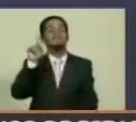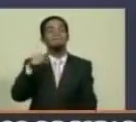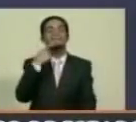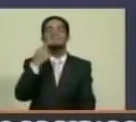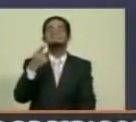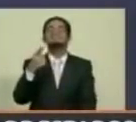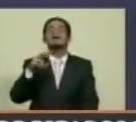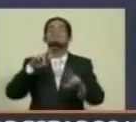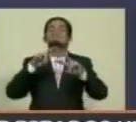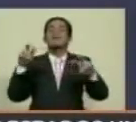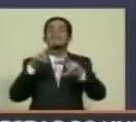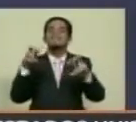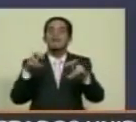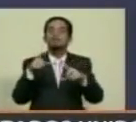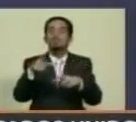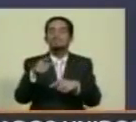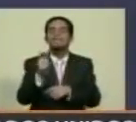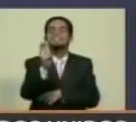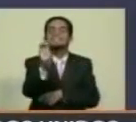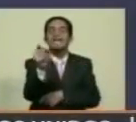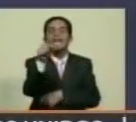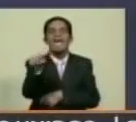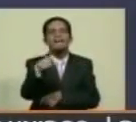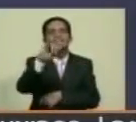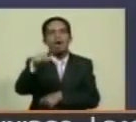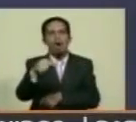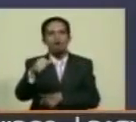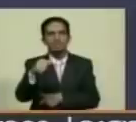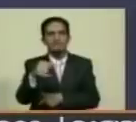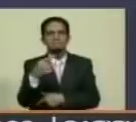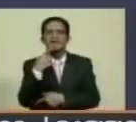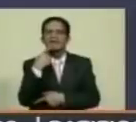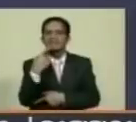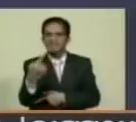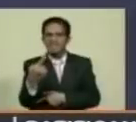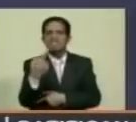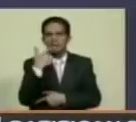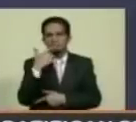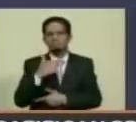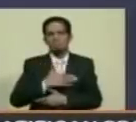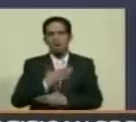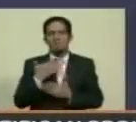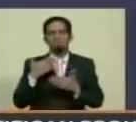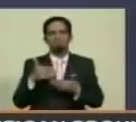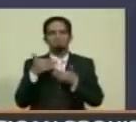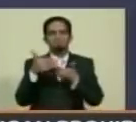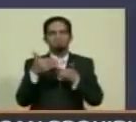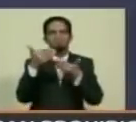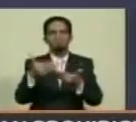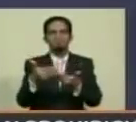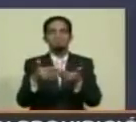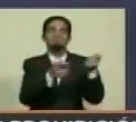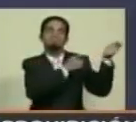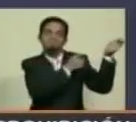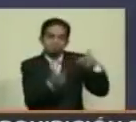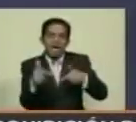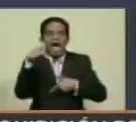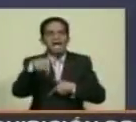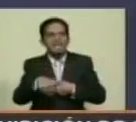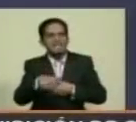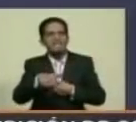que adelanta el Tribunal Supremo de Justicia han declarado como procedente la ampliación de la extradición de Julio